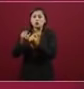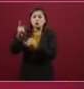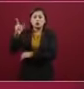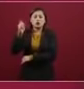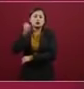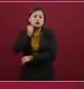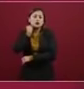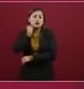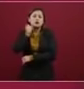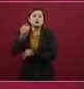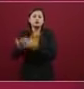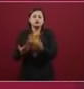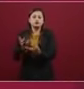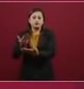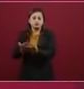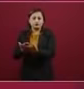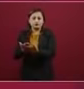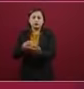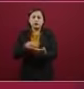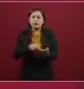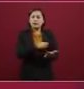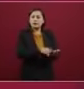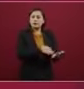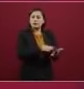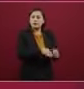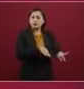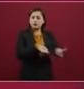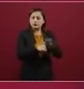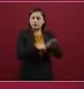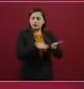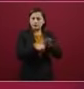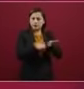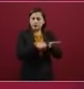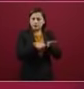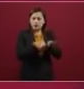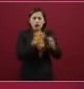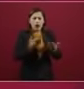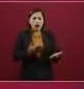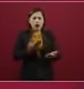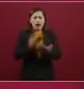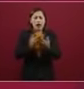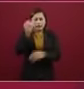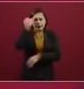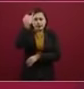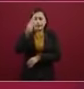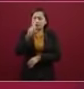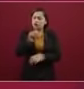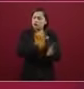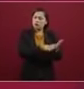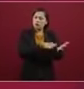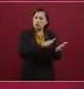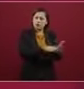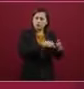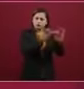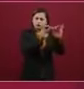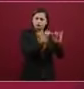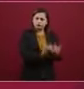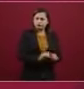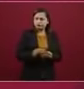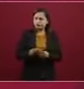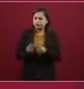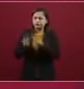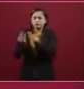hablo de documentos de trabajo, no de iniciativas, porque así como